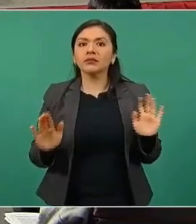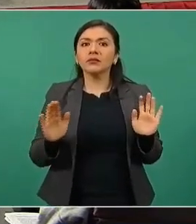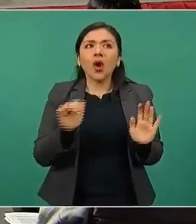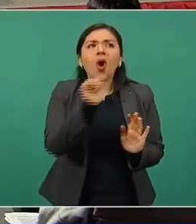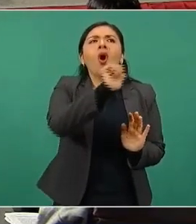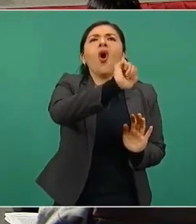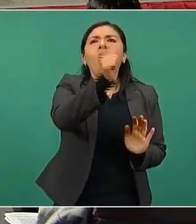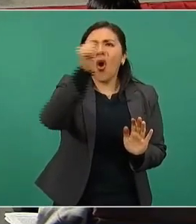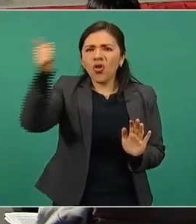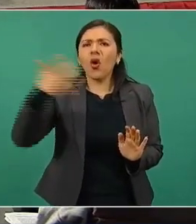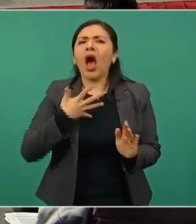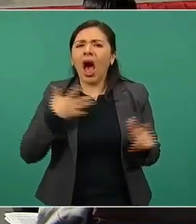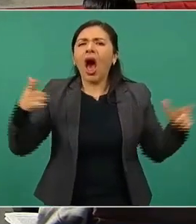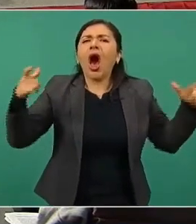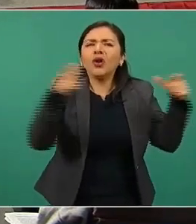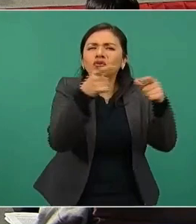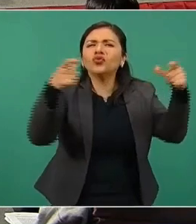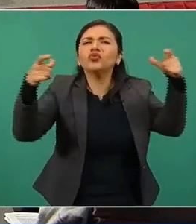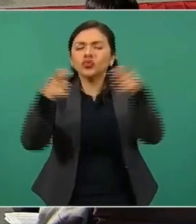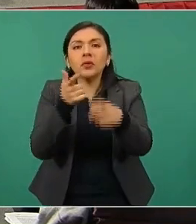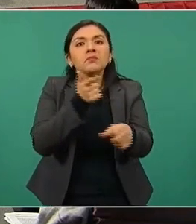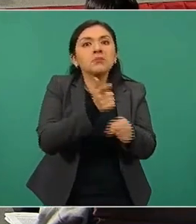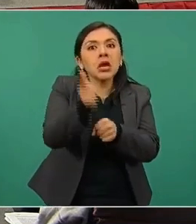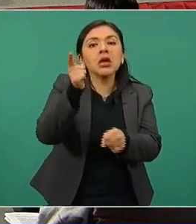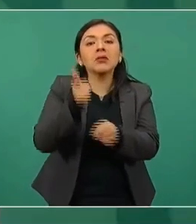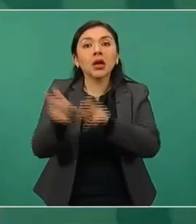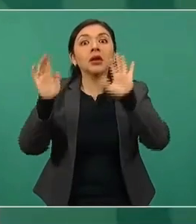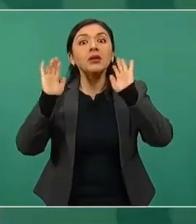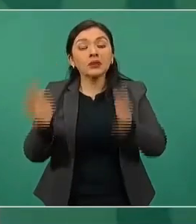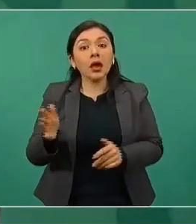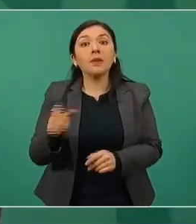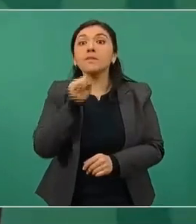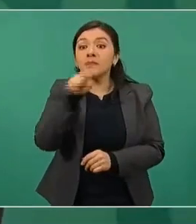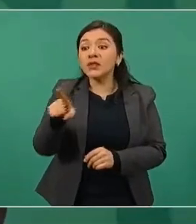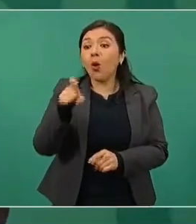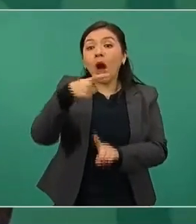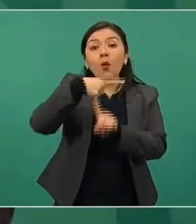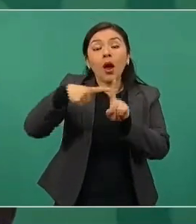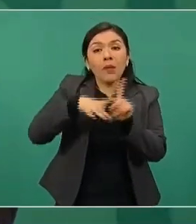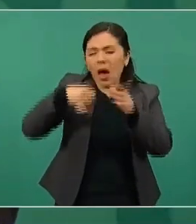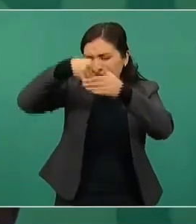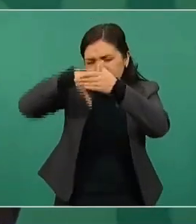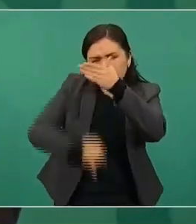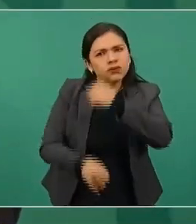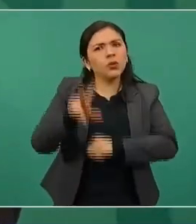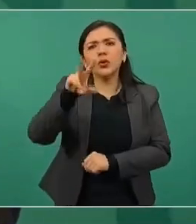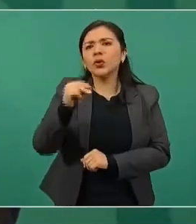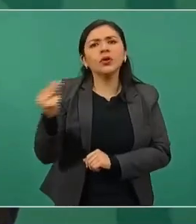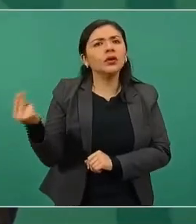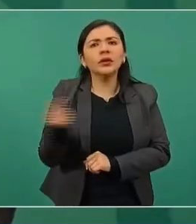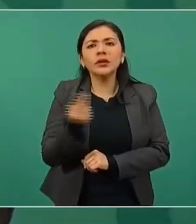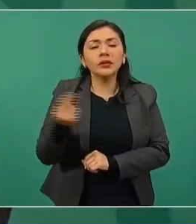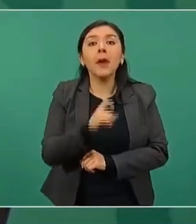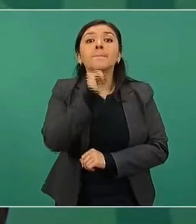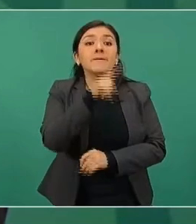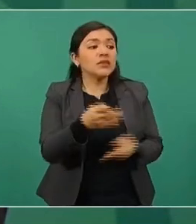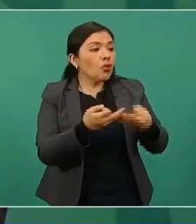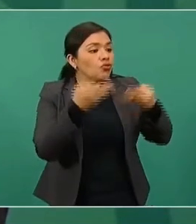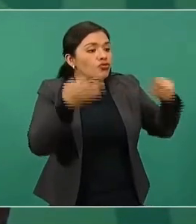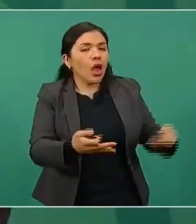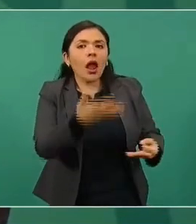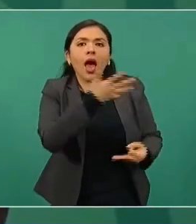descubrimientos de campos menores que se han llevado a cabo en aguas someras y también en tierra. Por